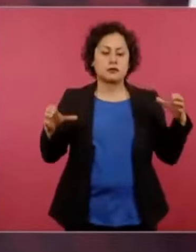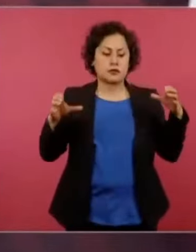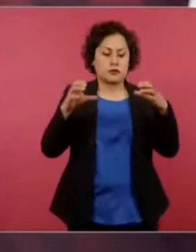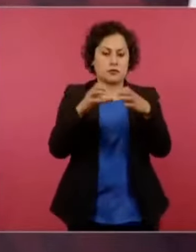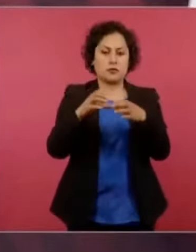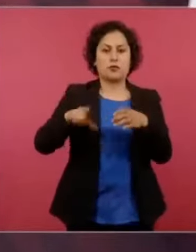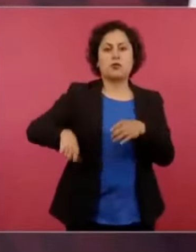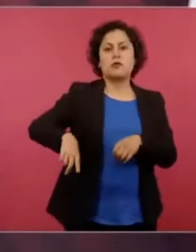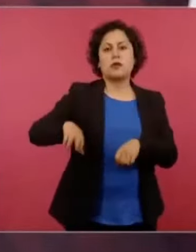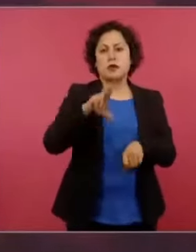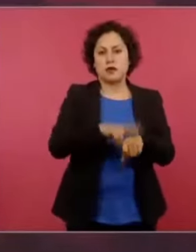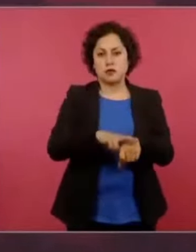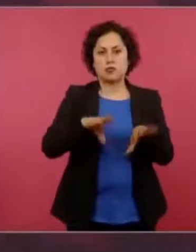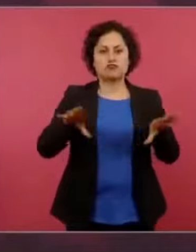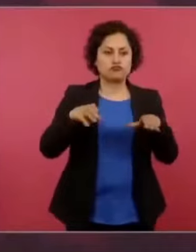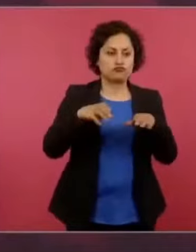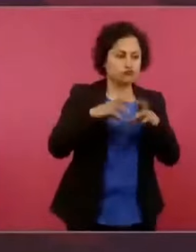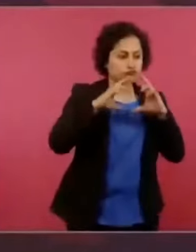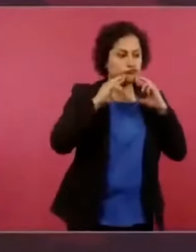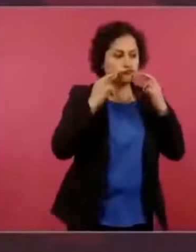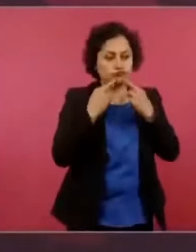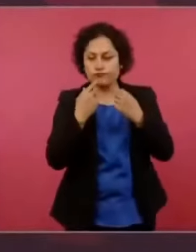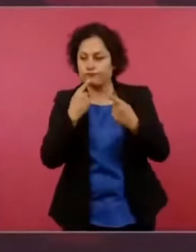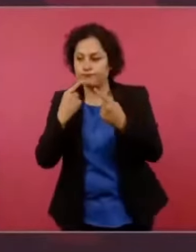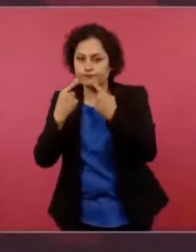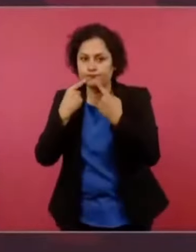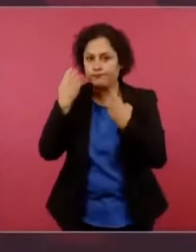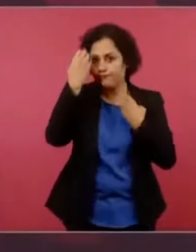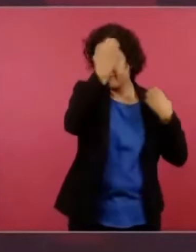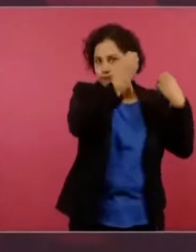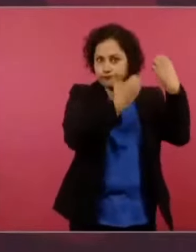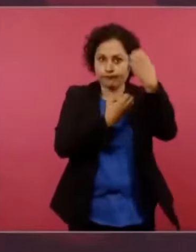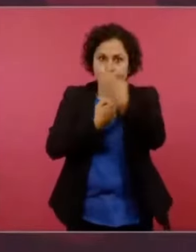gobernadoras, ¿no? Y hacer una evaluación